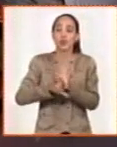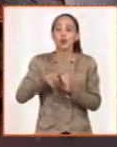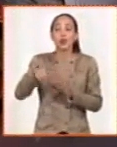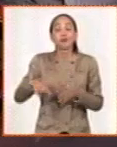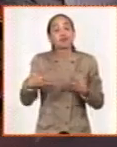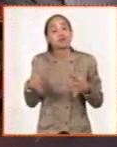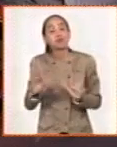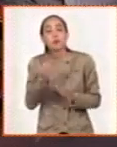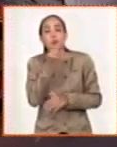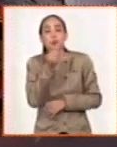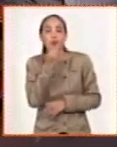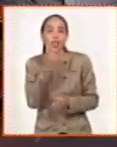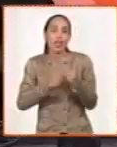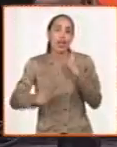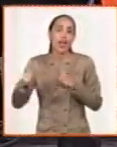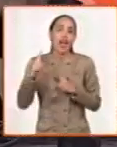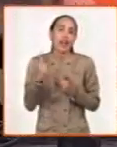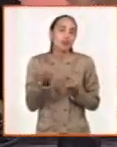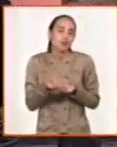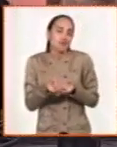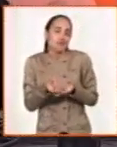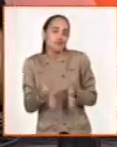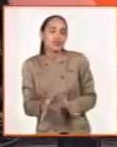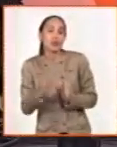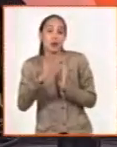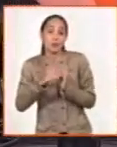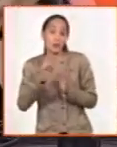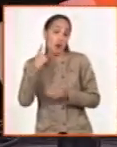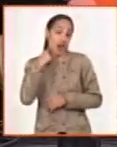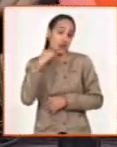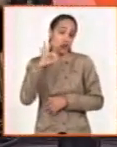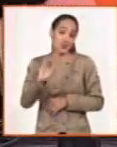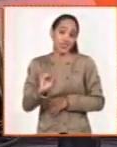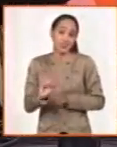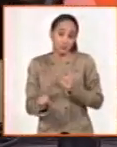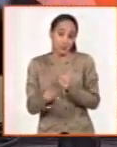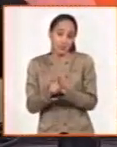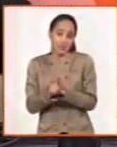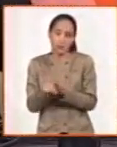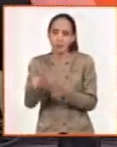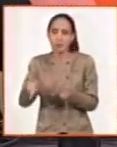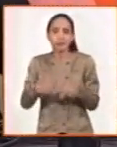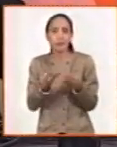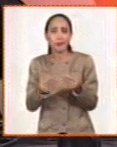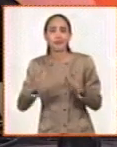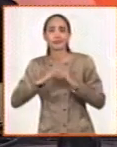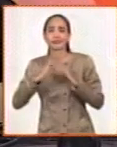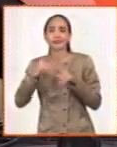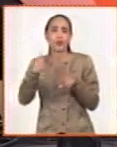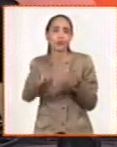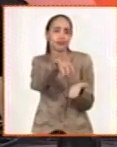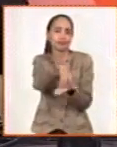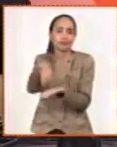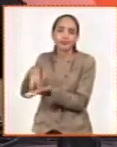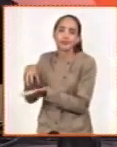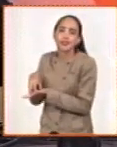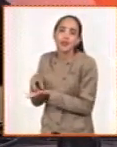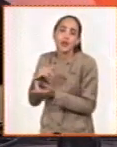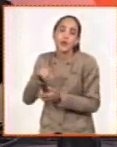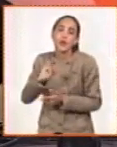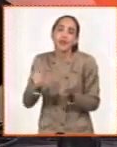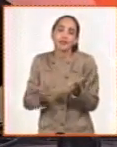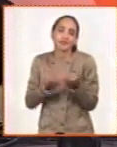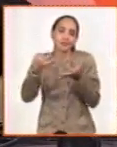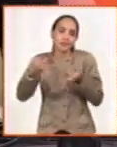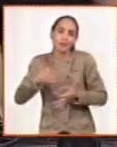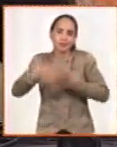pudiera ser algo más natural. En los 80, cuando comenzó en el patio de su casa, en otros escenarios, aquello era luchar contra verdaderos molinos de